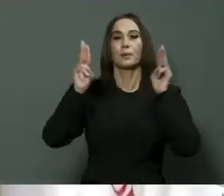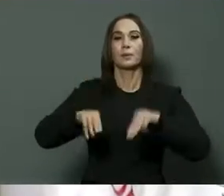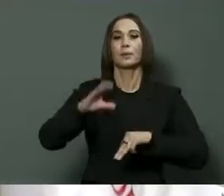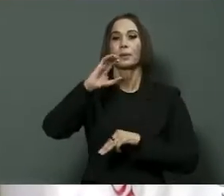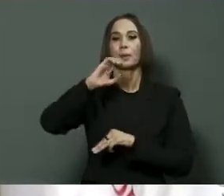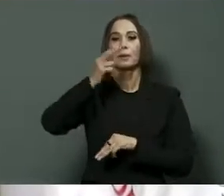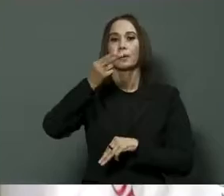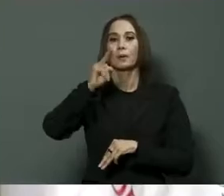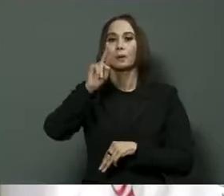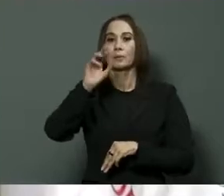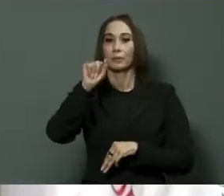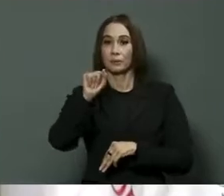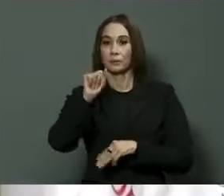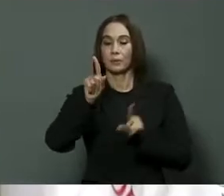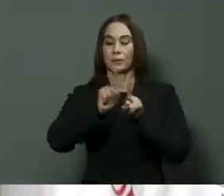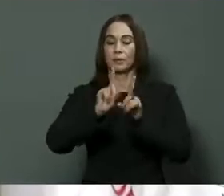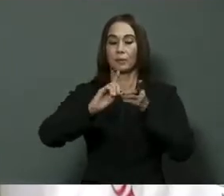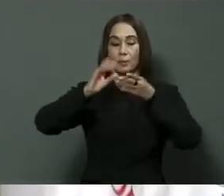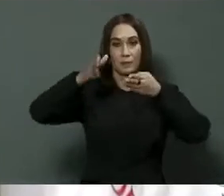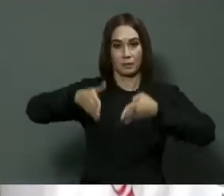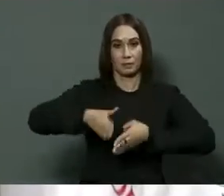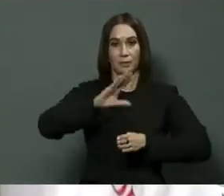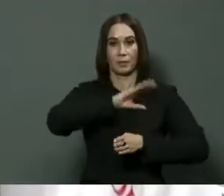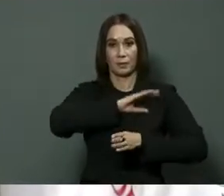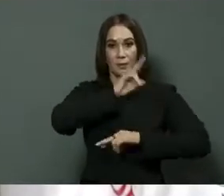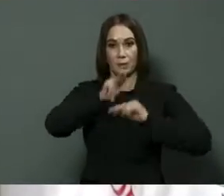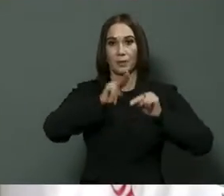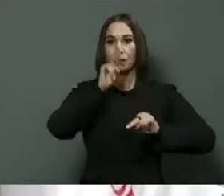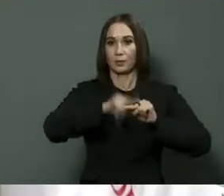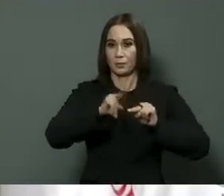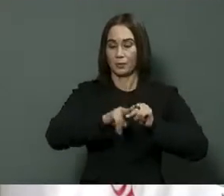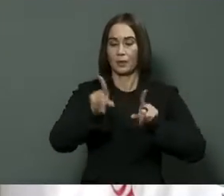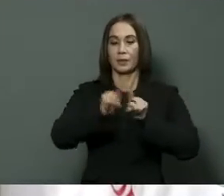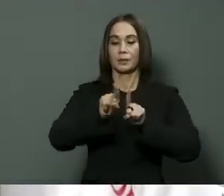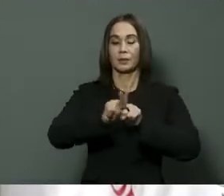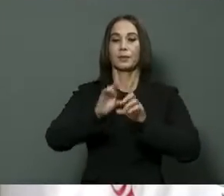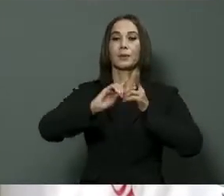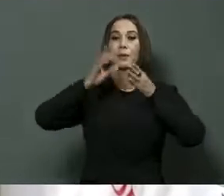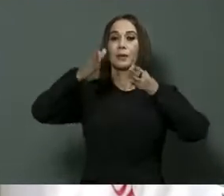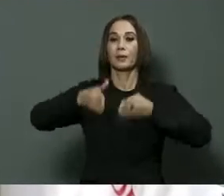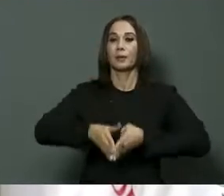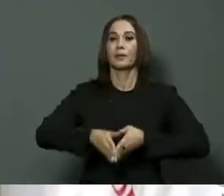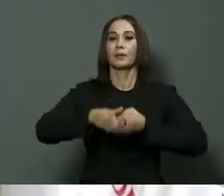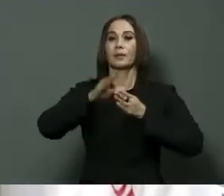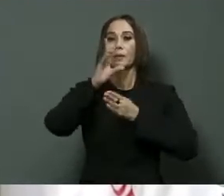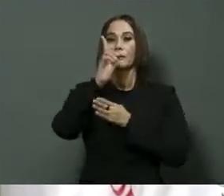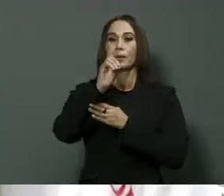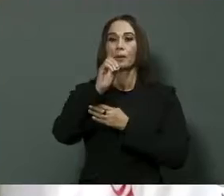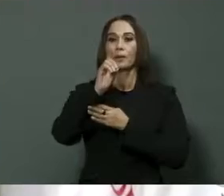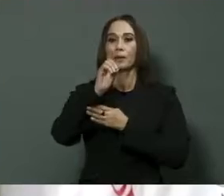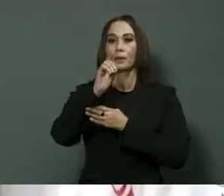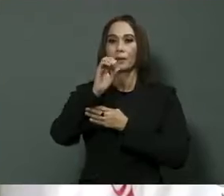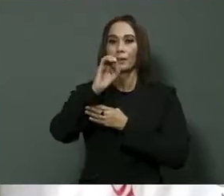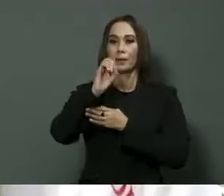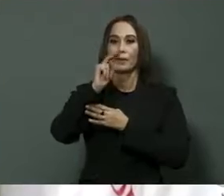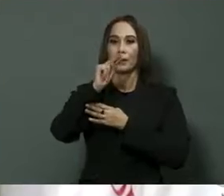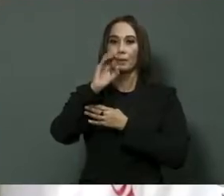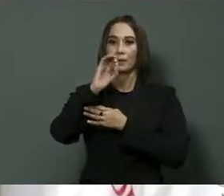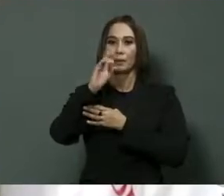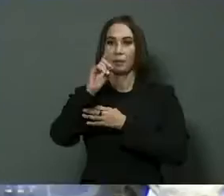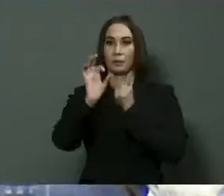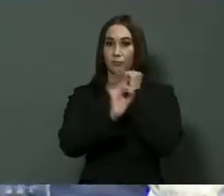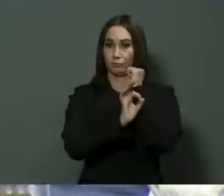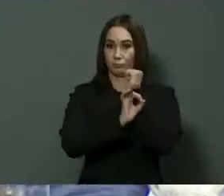Chu Vázquez, al director de la Policía Nacional y al director de la Dirección Nacional de Control de Drogas por